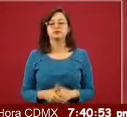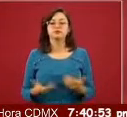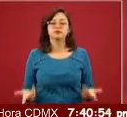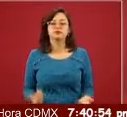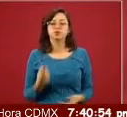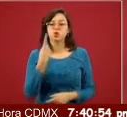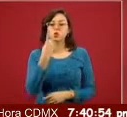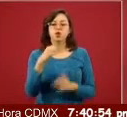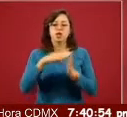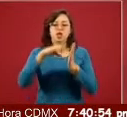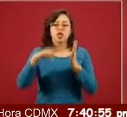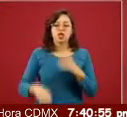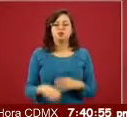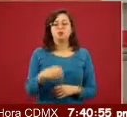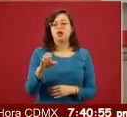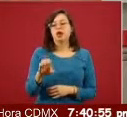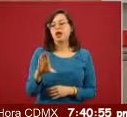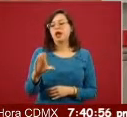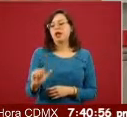Ecatepec